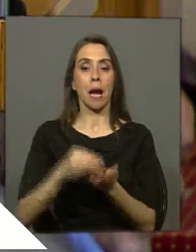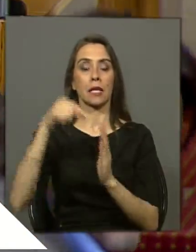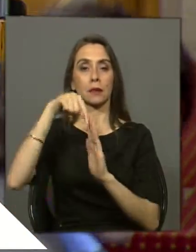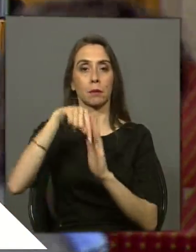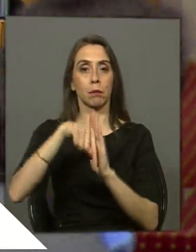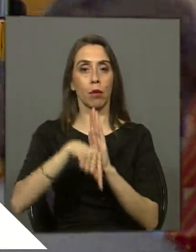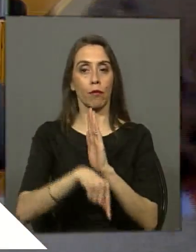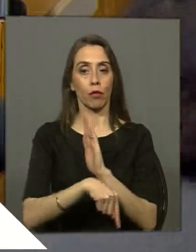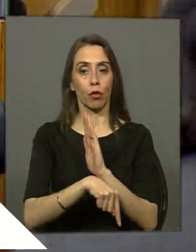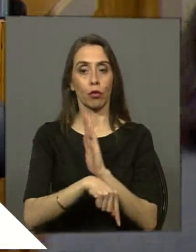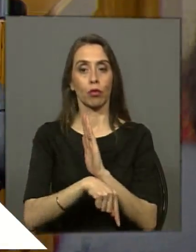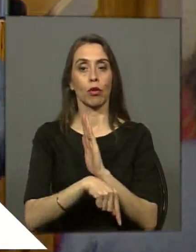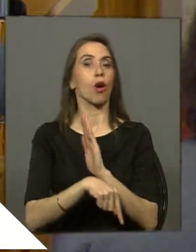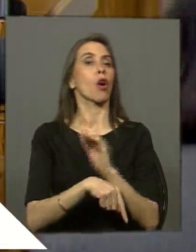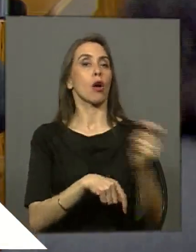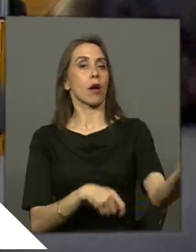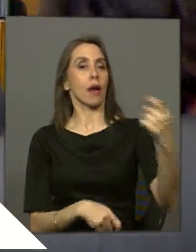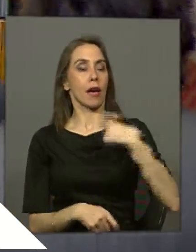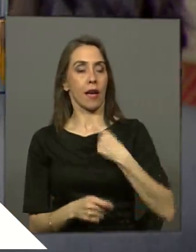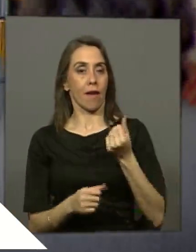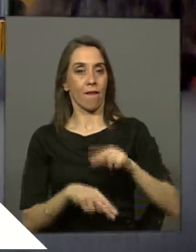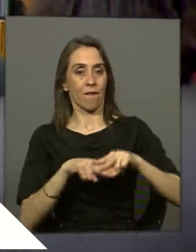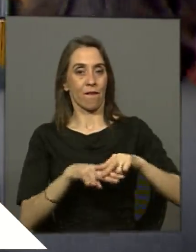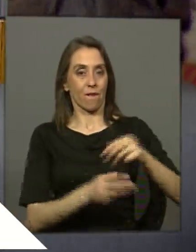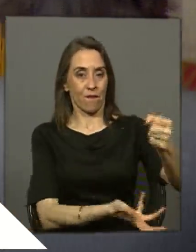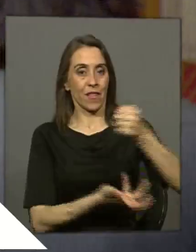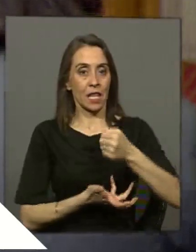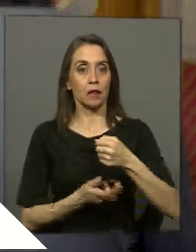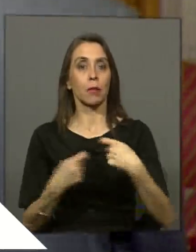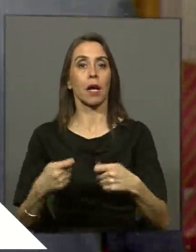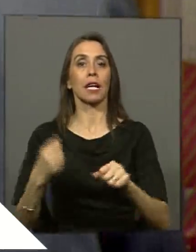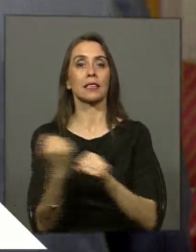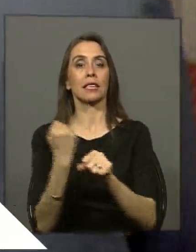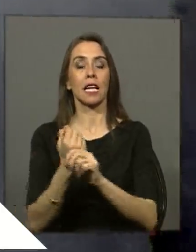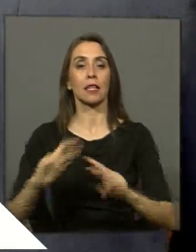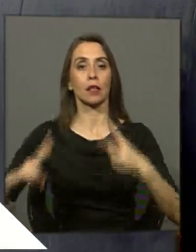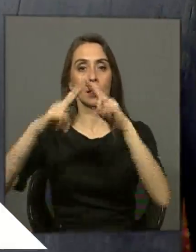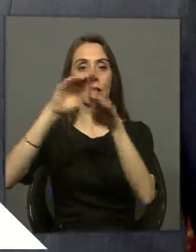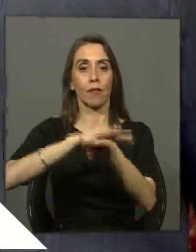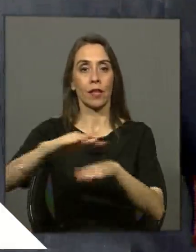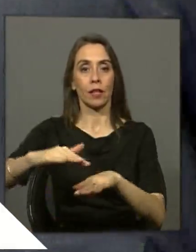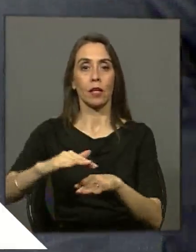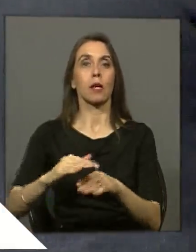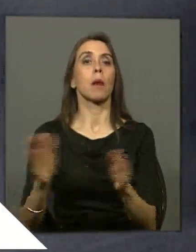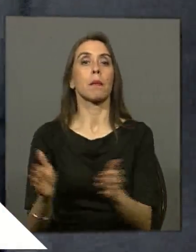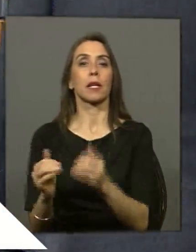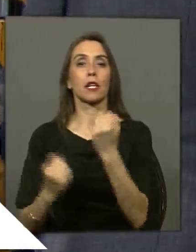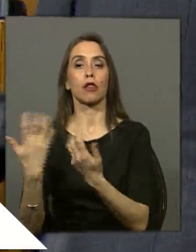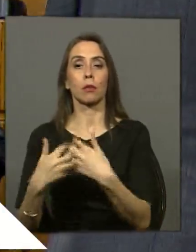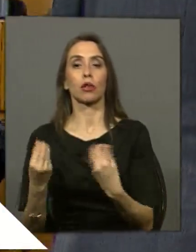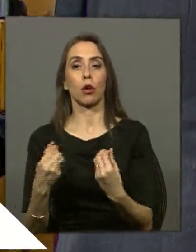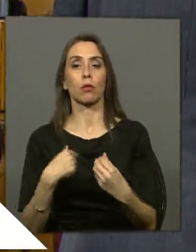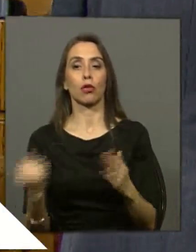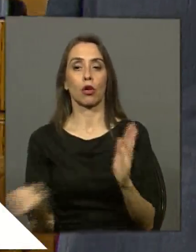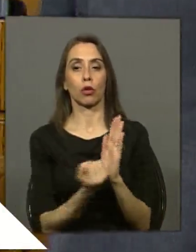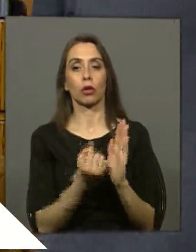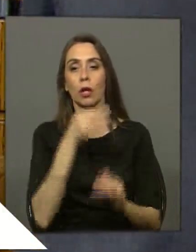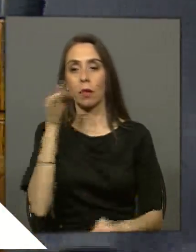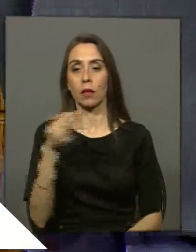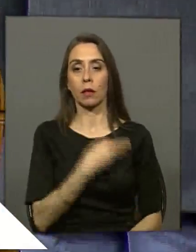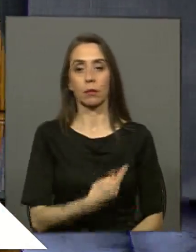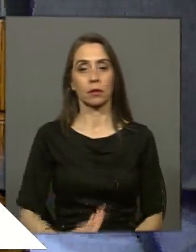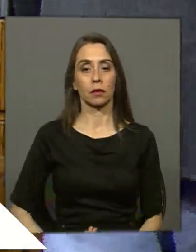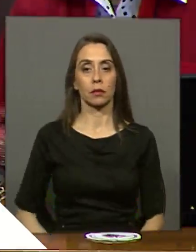el acceso al financiamiento para infraestructura y para los pequeños empresarios como podría oponerme yo he dicho presidente